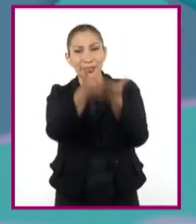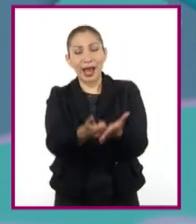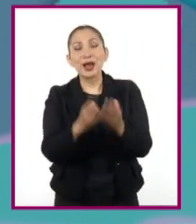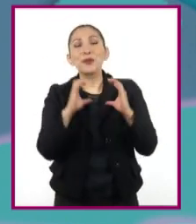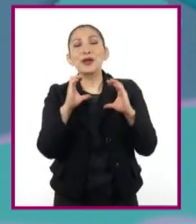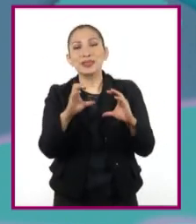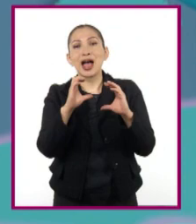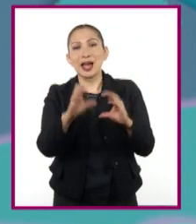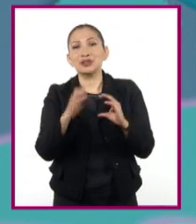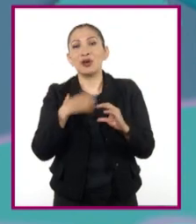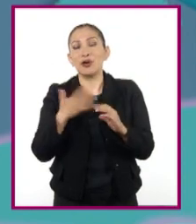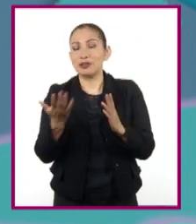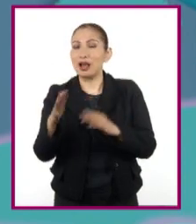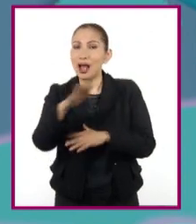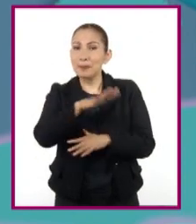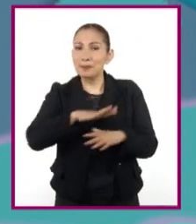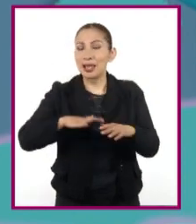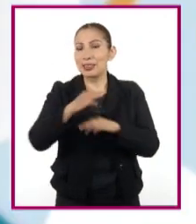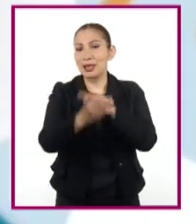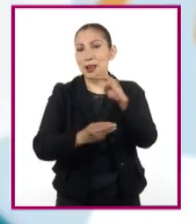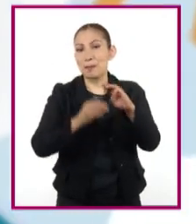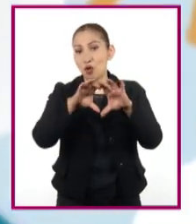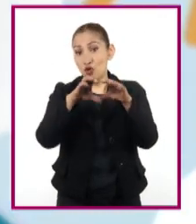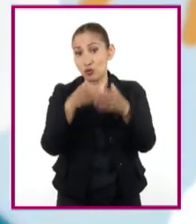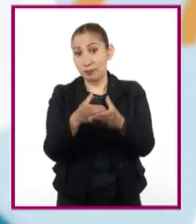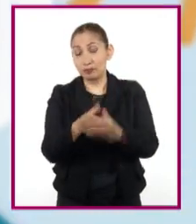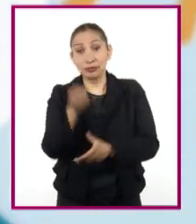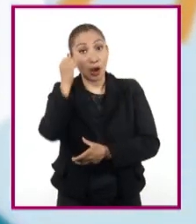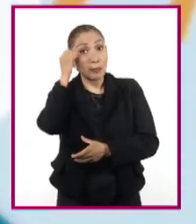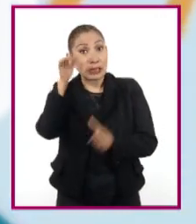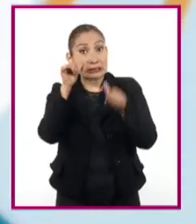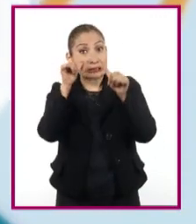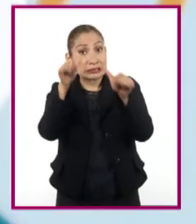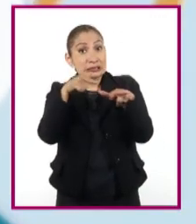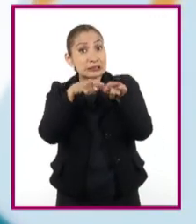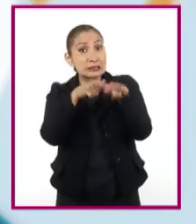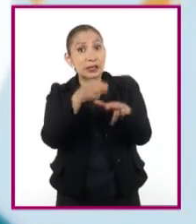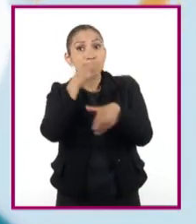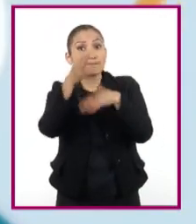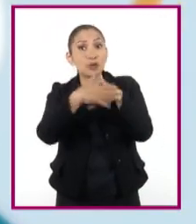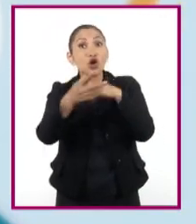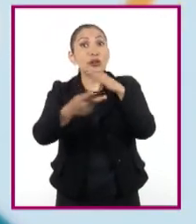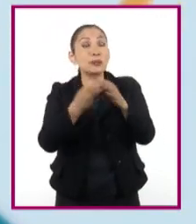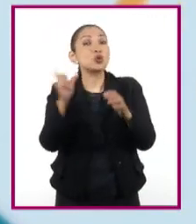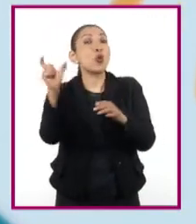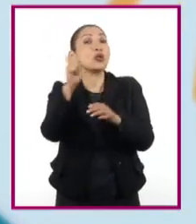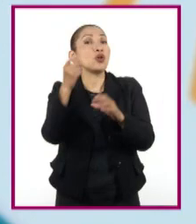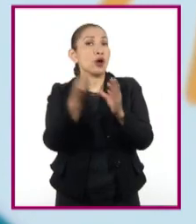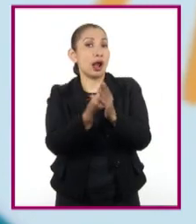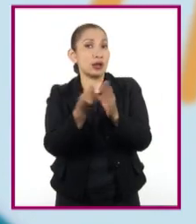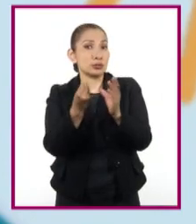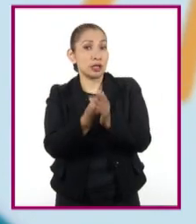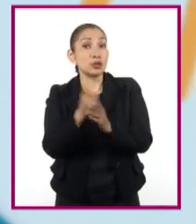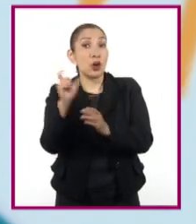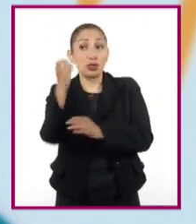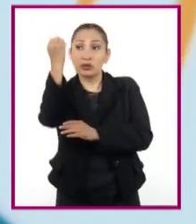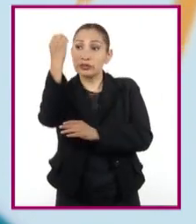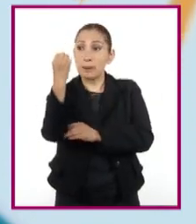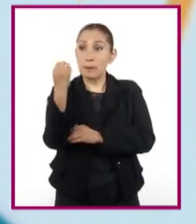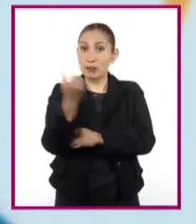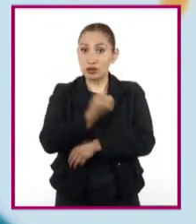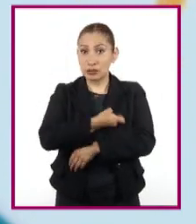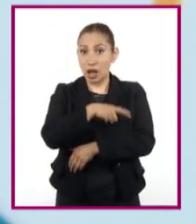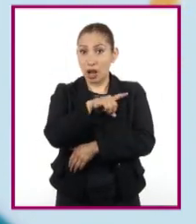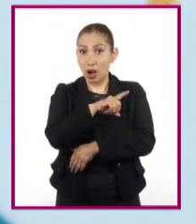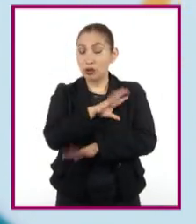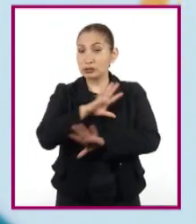al cuidado de nuestro hogar, la Tierra. No olviden estar atentos al anuncio del regreso a clases cuando el semáforo